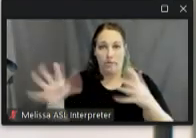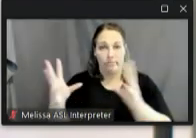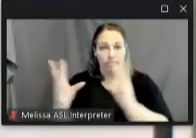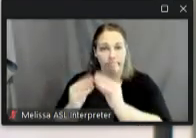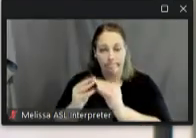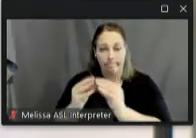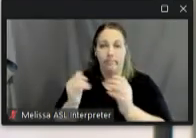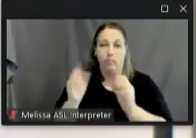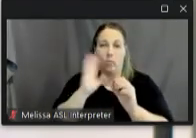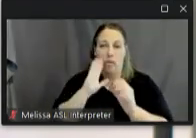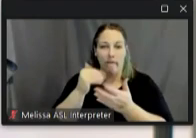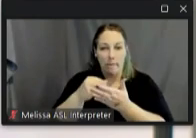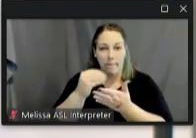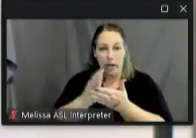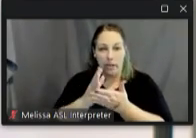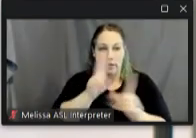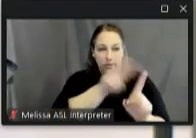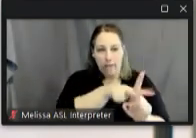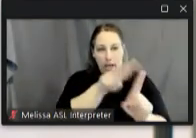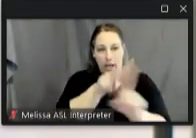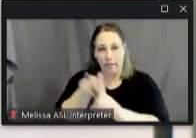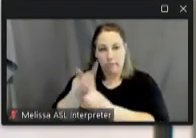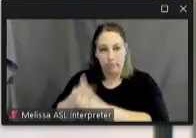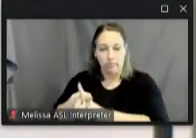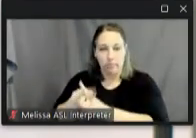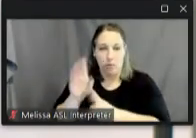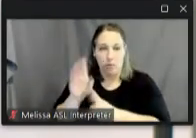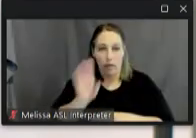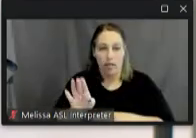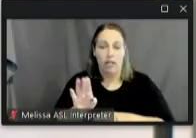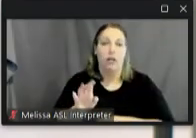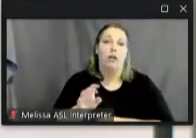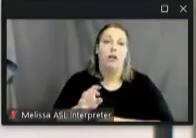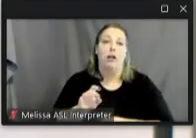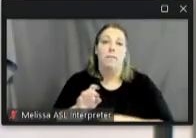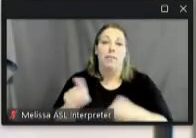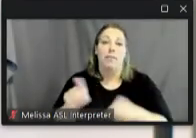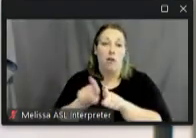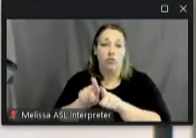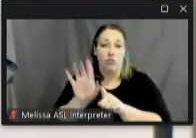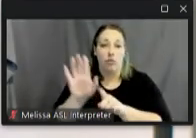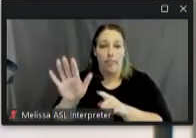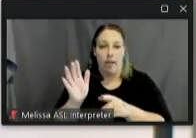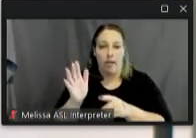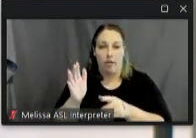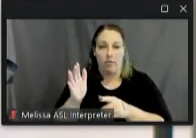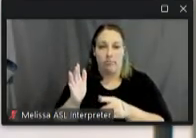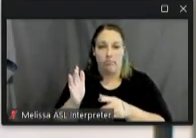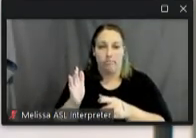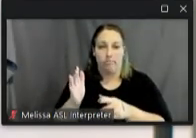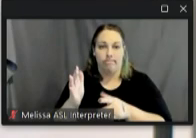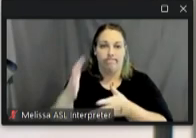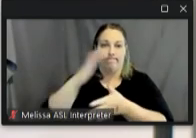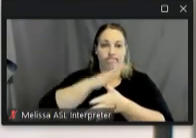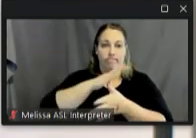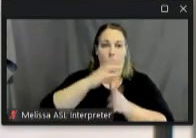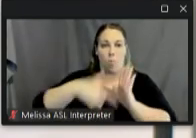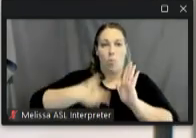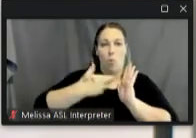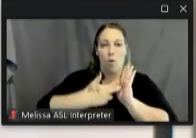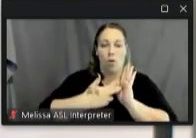principal bandera de trabajo las políticas municipales de discapacidad. Entonces, desde esa medida estamos trabajando